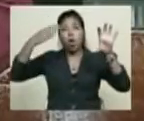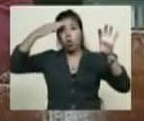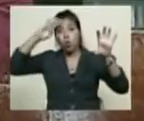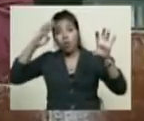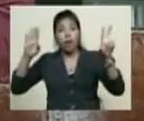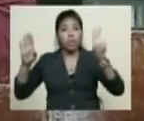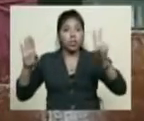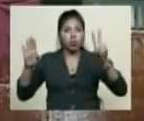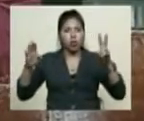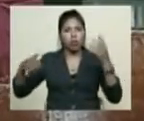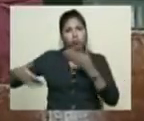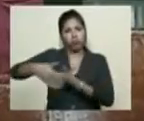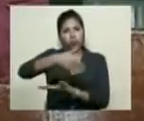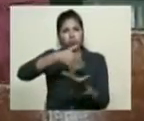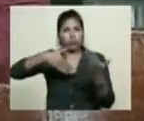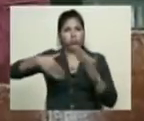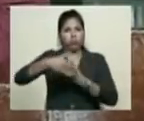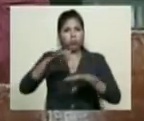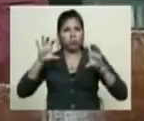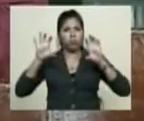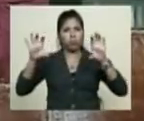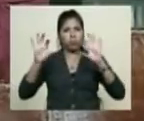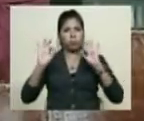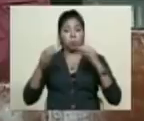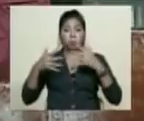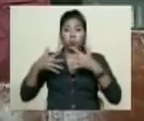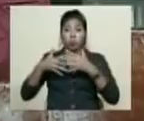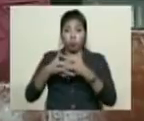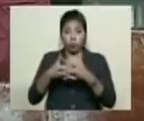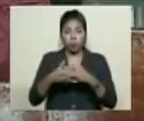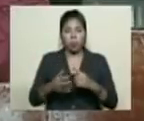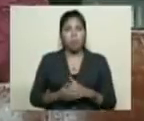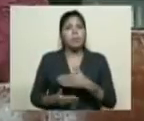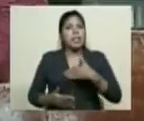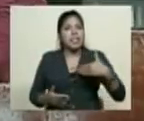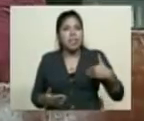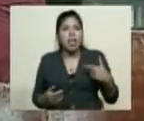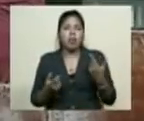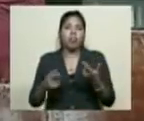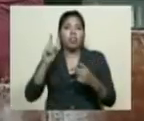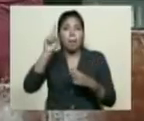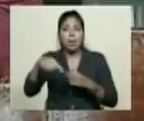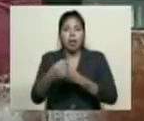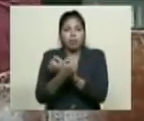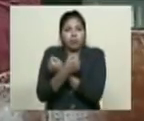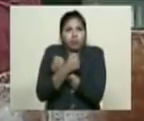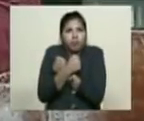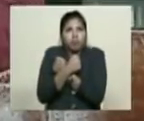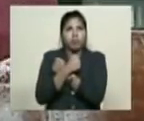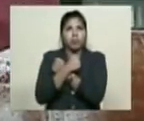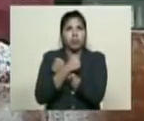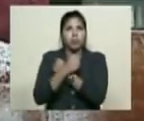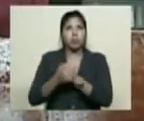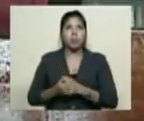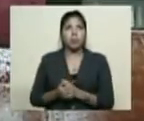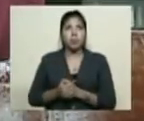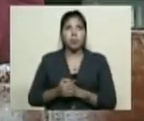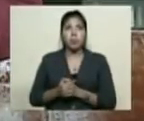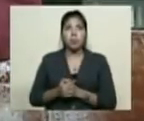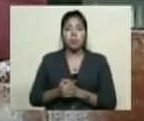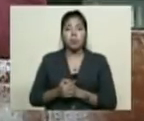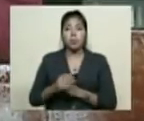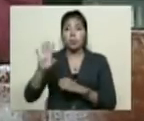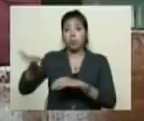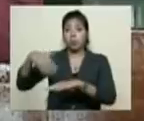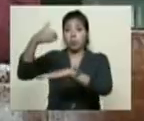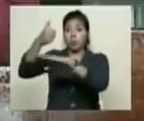Venezuela. Igualmente aspiro a darle un buen abrazo a nuestro hermano mayor, el general de